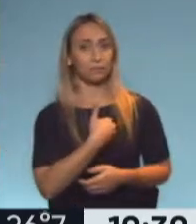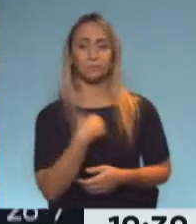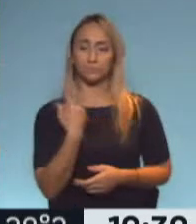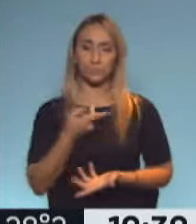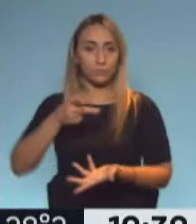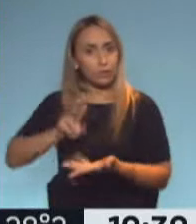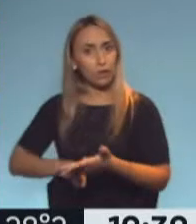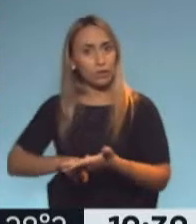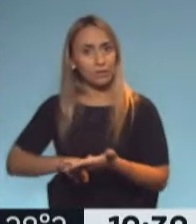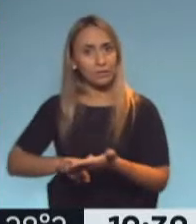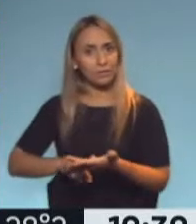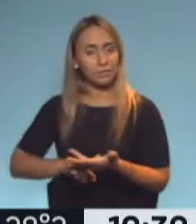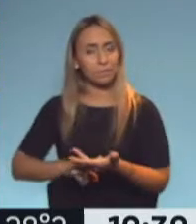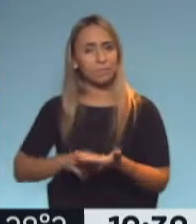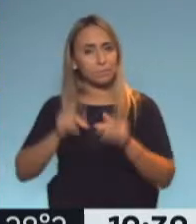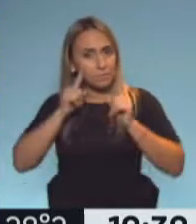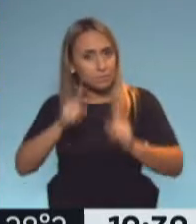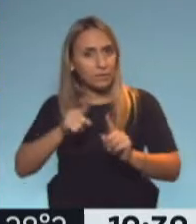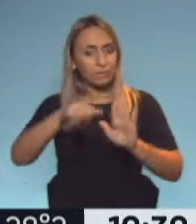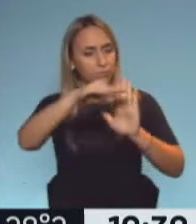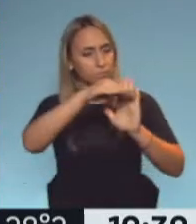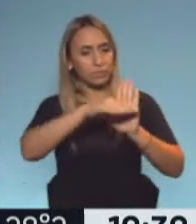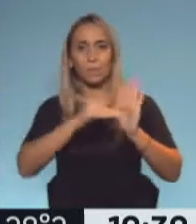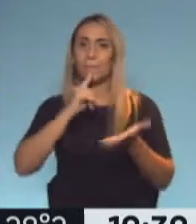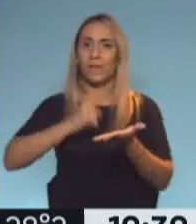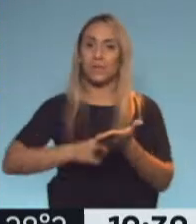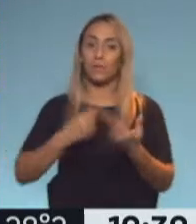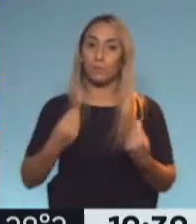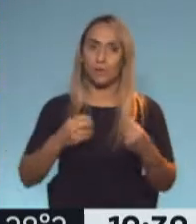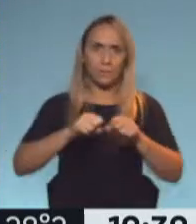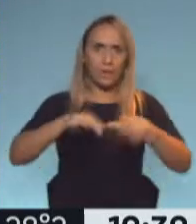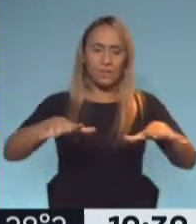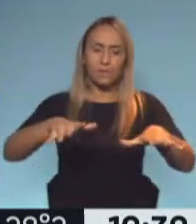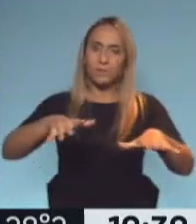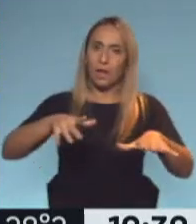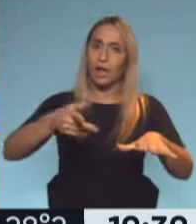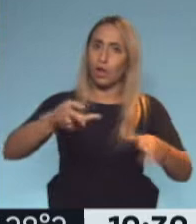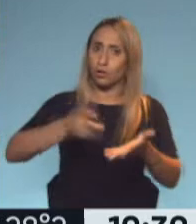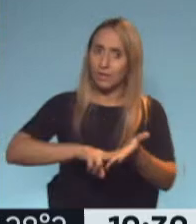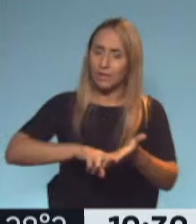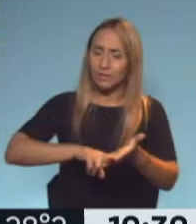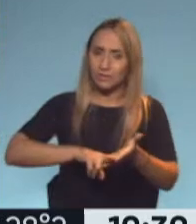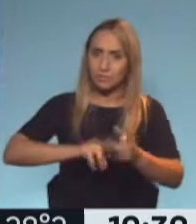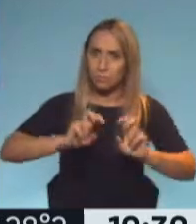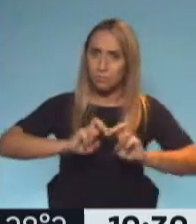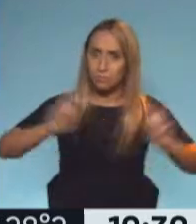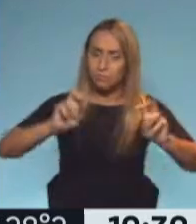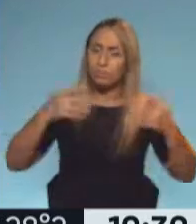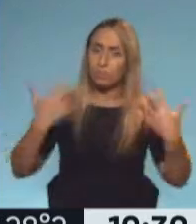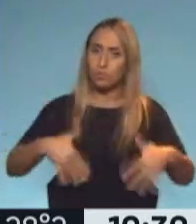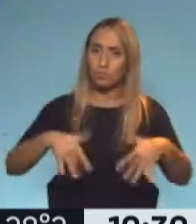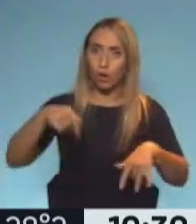las medidas porque la pandemia está tomando un cariz realmente muy grave, muy grave. Los números de hoy son alarmantes. Alarmante. Y Luis,